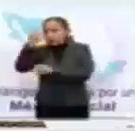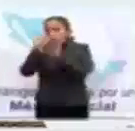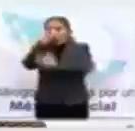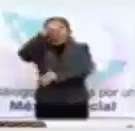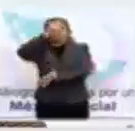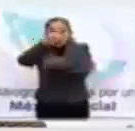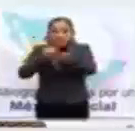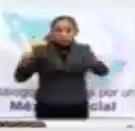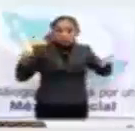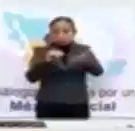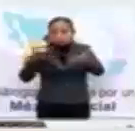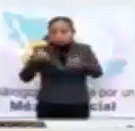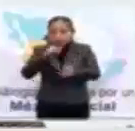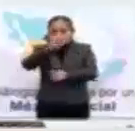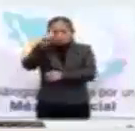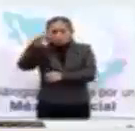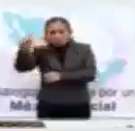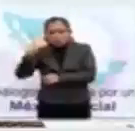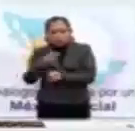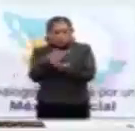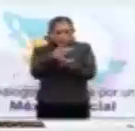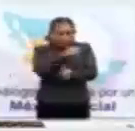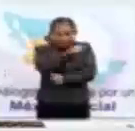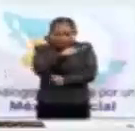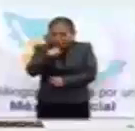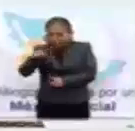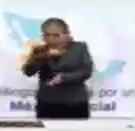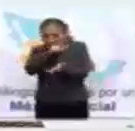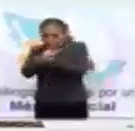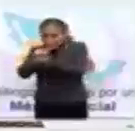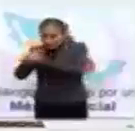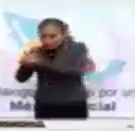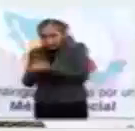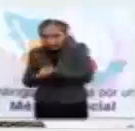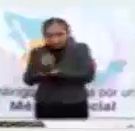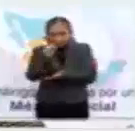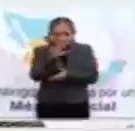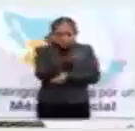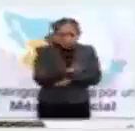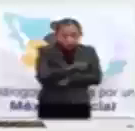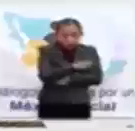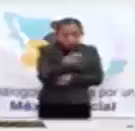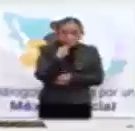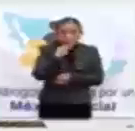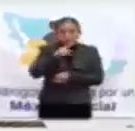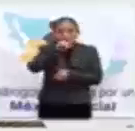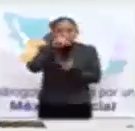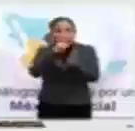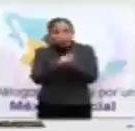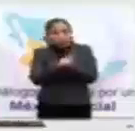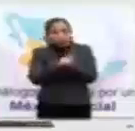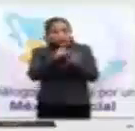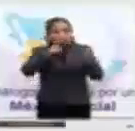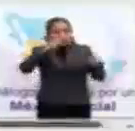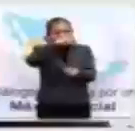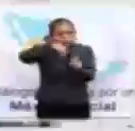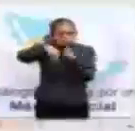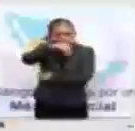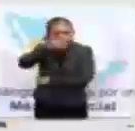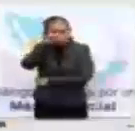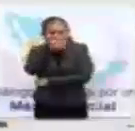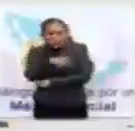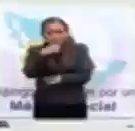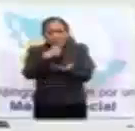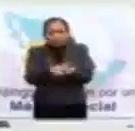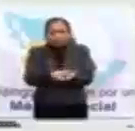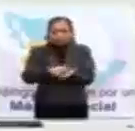leyes, y ninguna de esas nuevas leyes, incluso las del propio sector, hacen referencia a la Ley de Desarrollo Rural Sustentable. Es decir, la propia institución